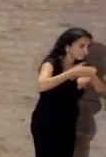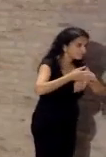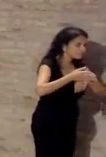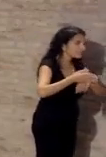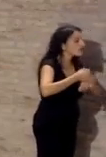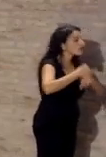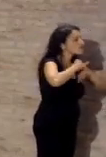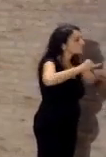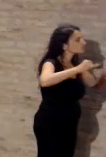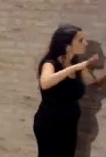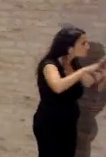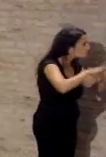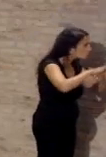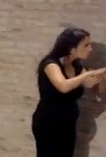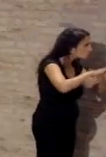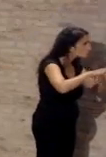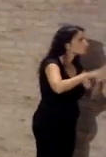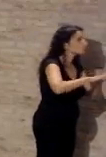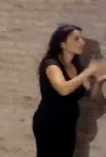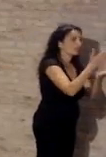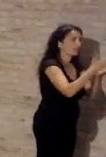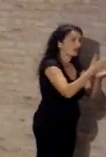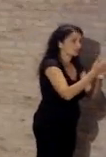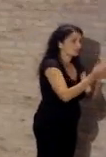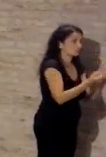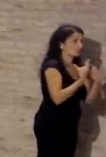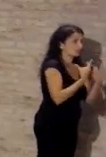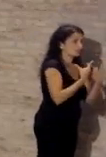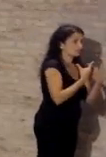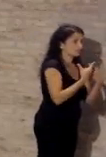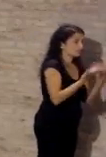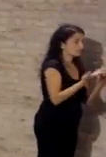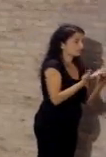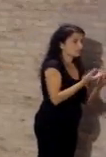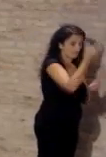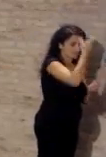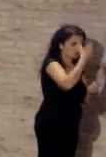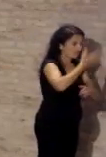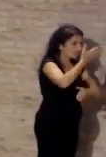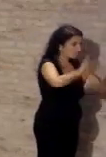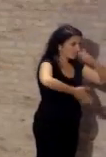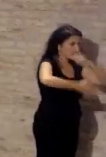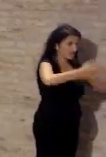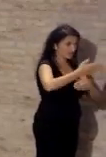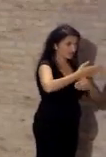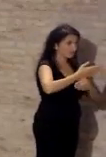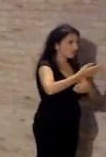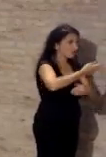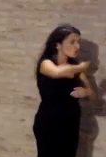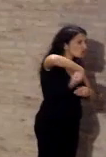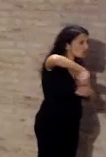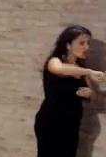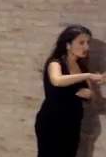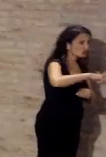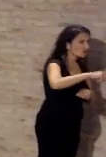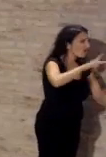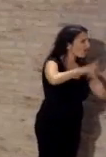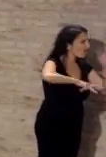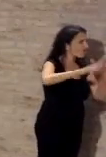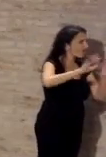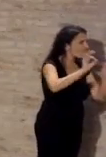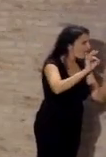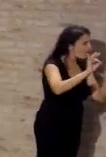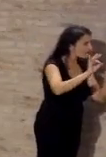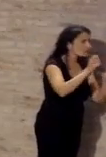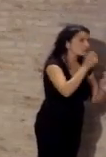apropiada sobre nuestros derechos no por el hecho de ser personas con discapacidad Hay cosas de los que de las que no se nos Tiene que hablar por